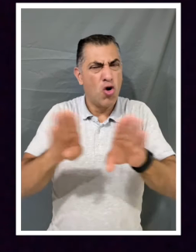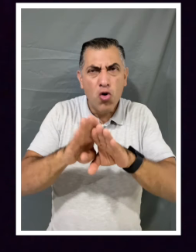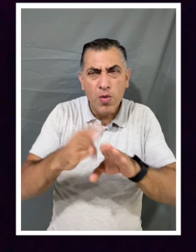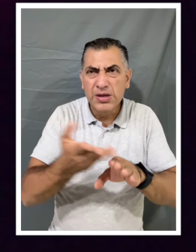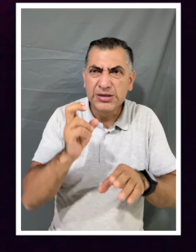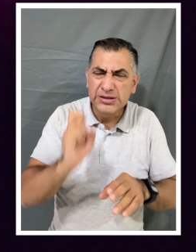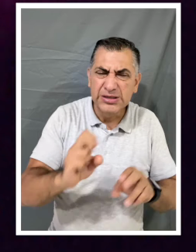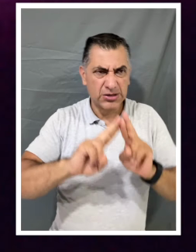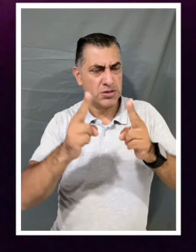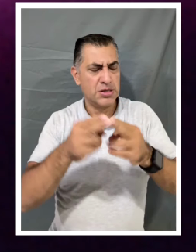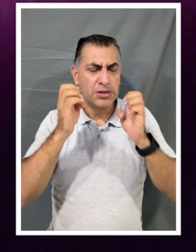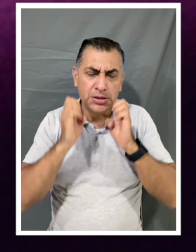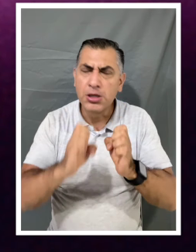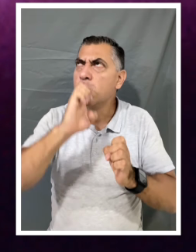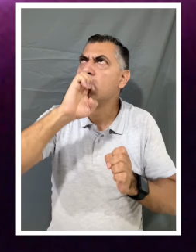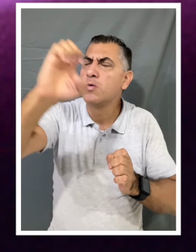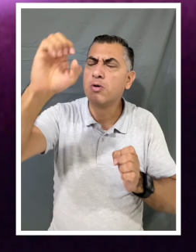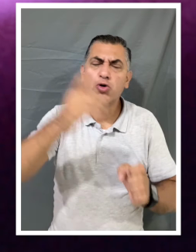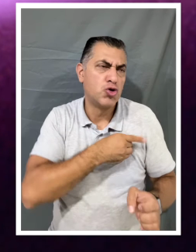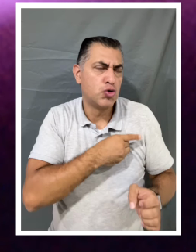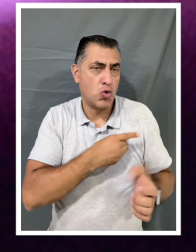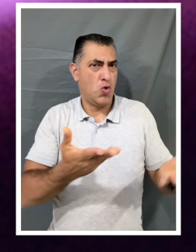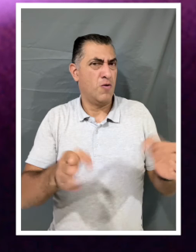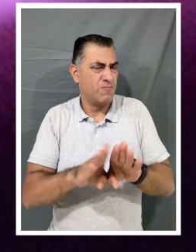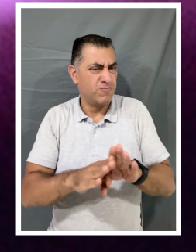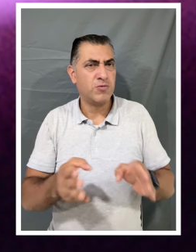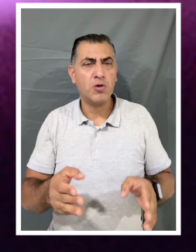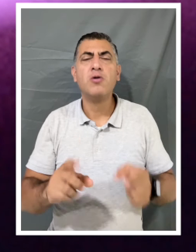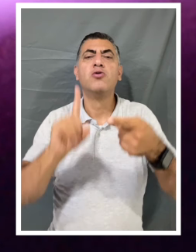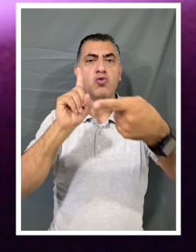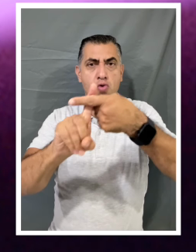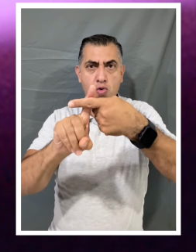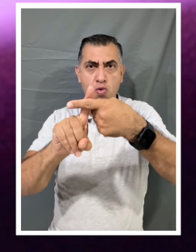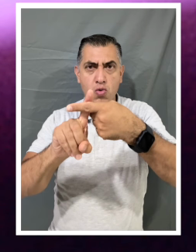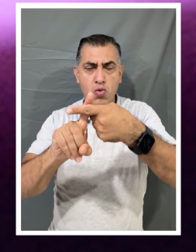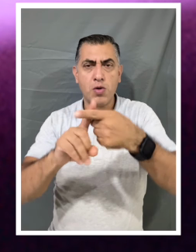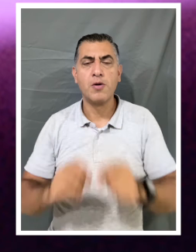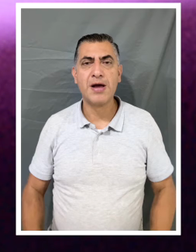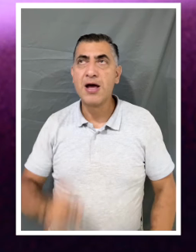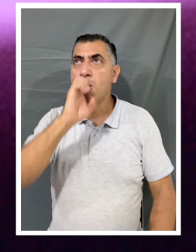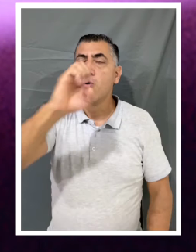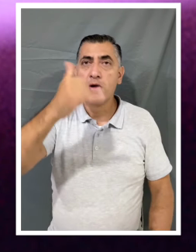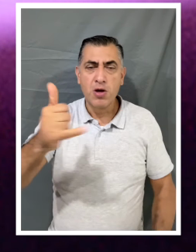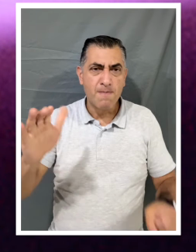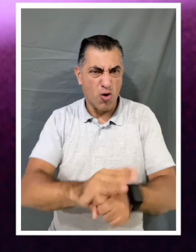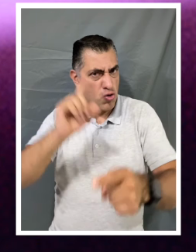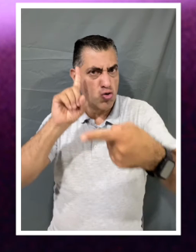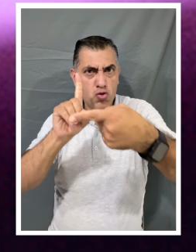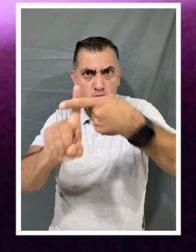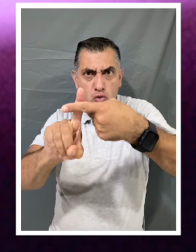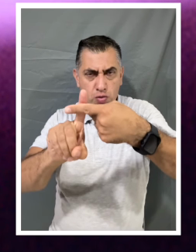puedes lograr esa unidad estando en el espíritu cómo lo logramos por la Cruz Dice el versículo en el espíritu y por la